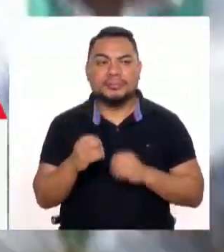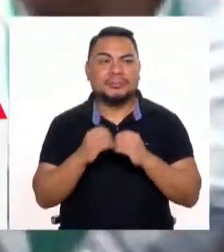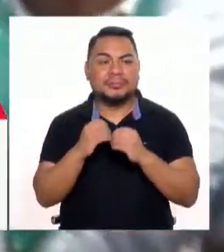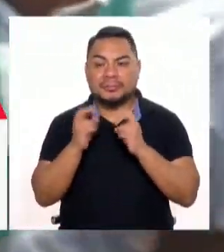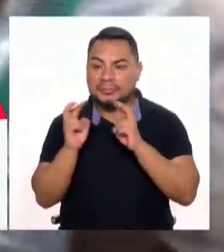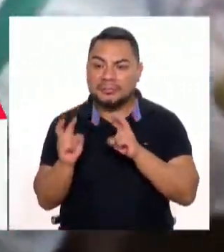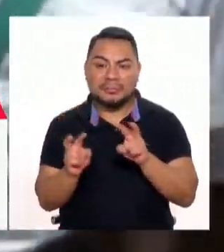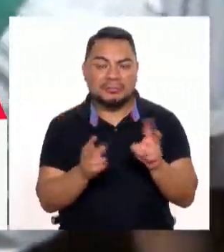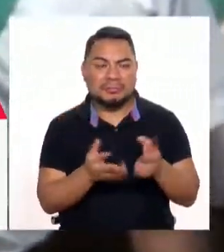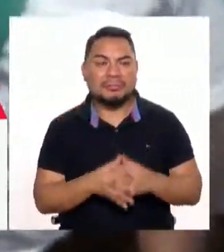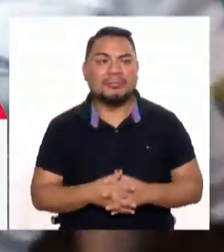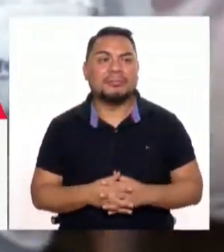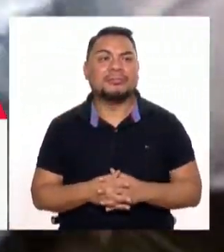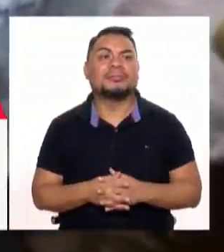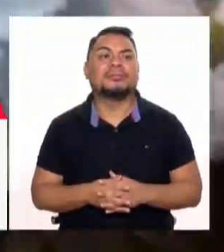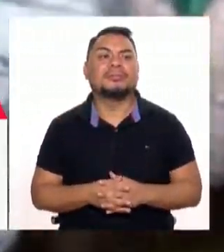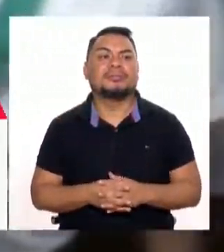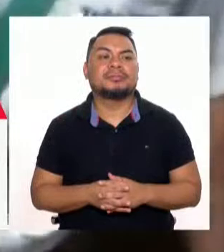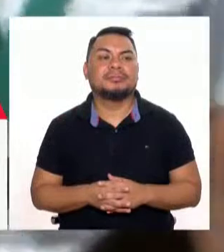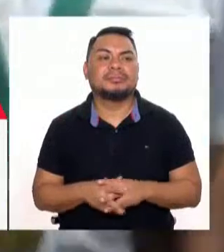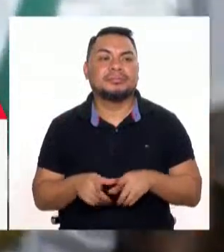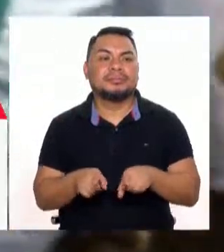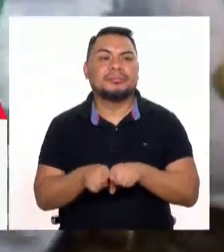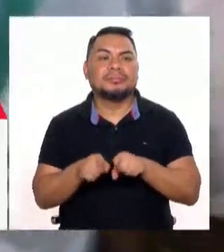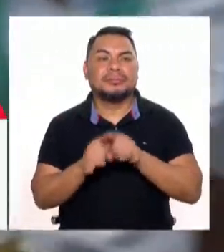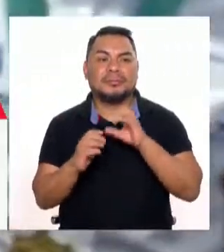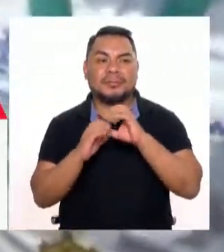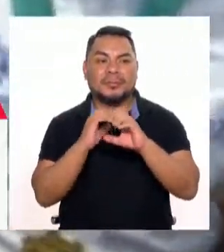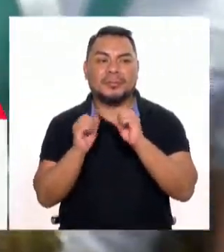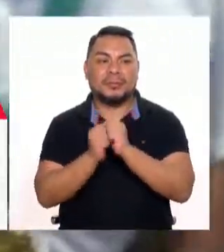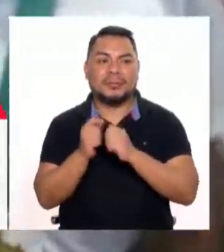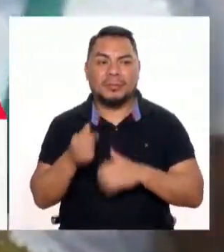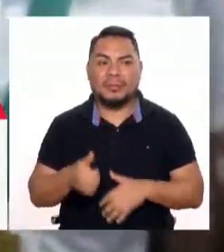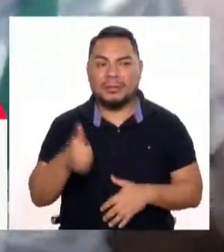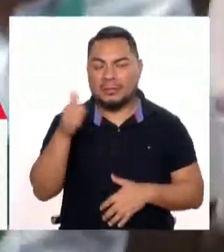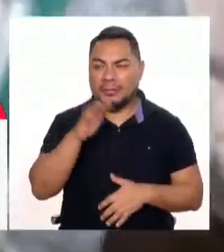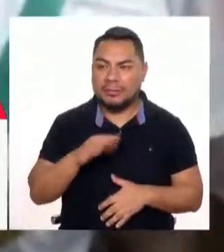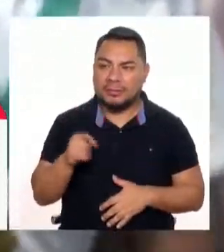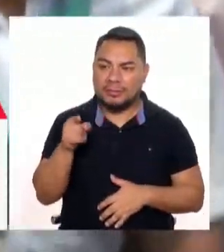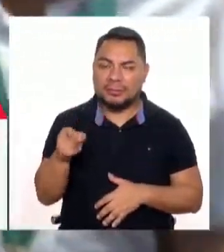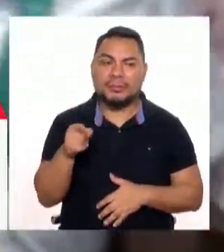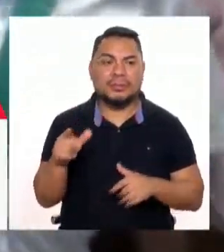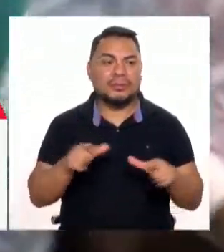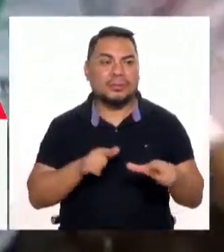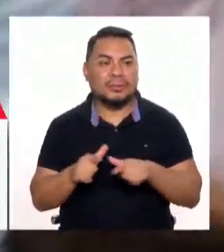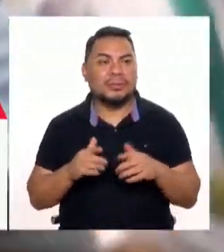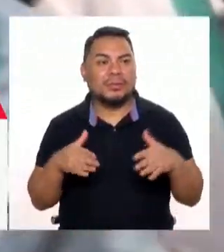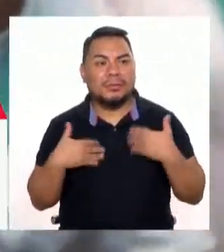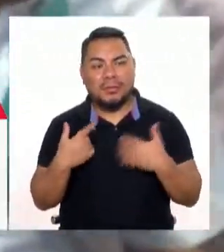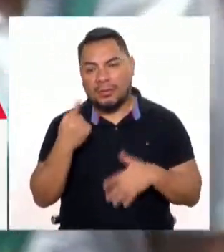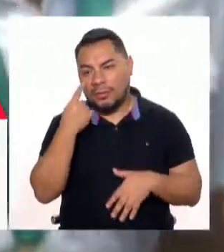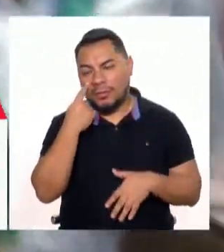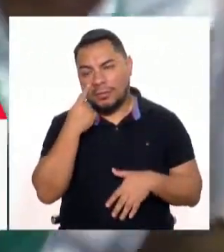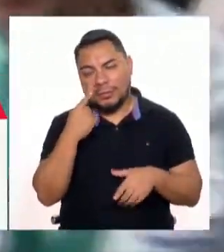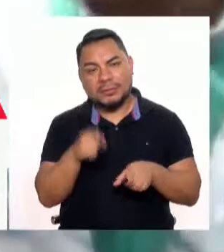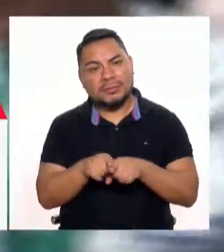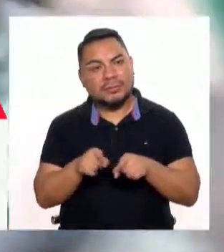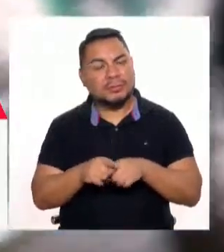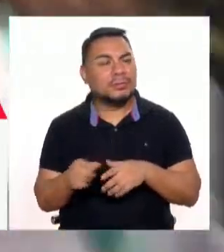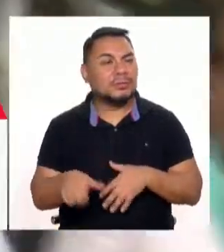obra y así mismo conversando con las autoridades locales para conocer también